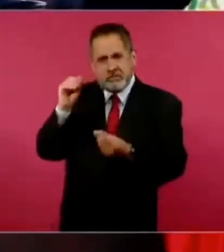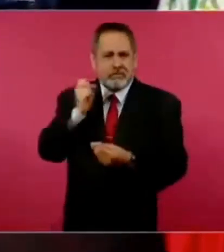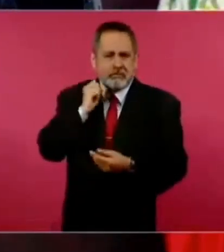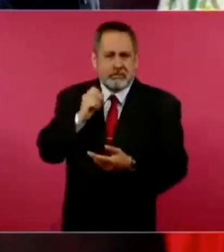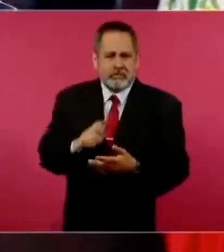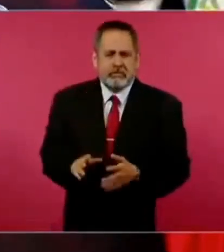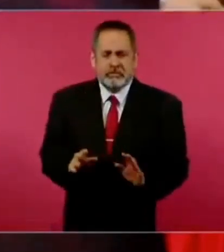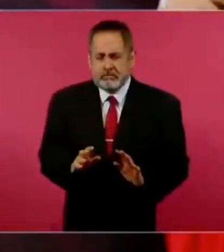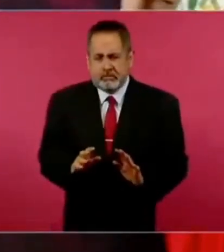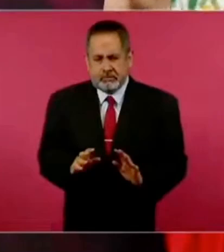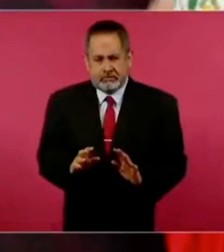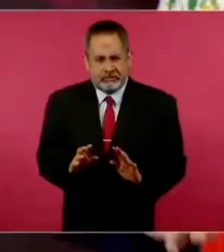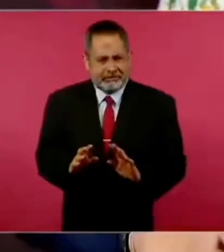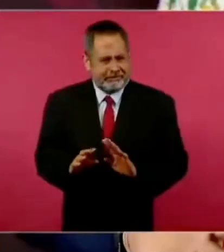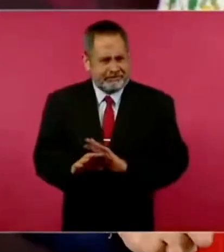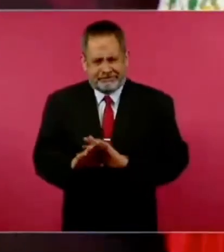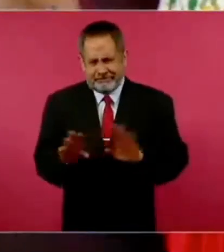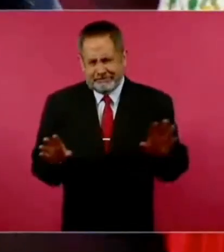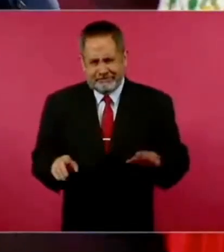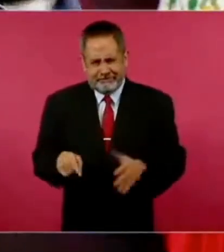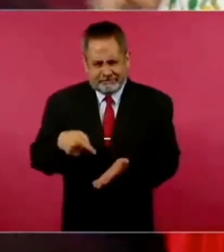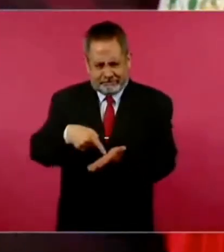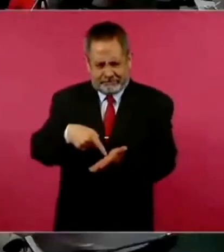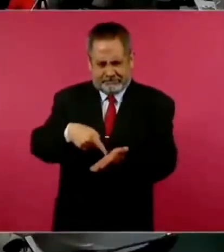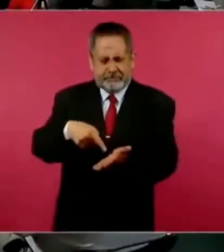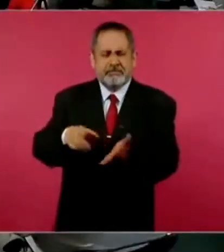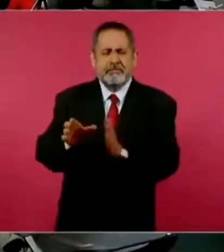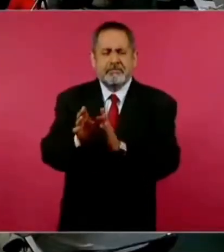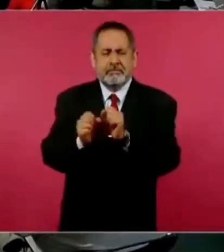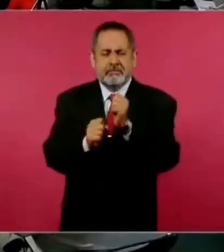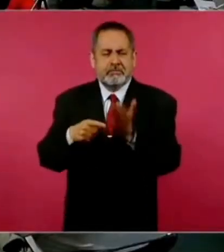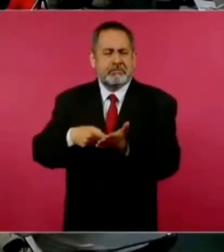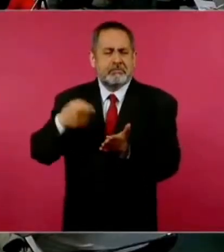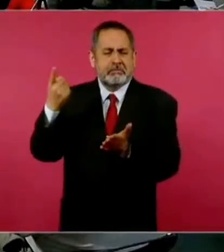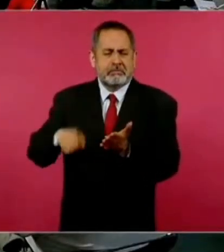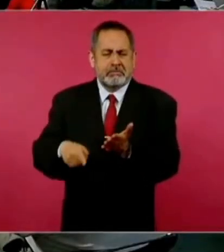hay que apegarse a lo que establece la Constitución.